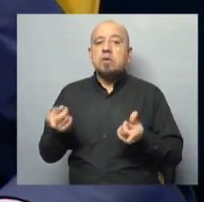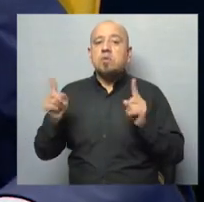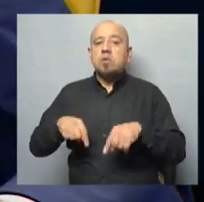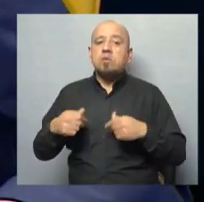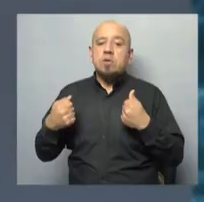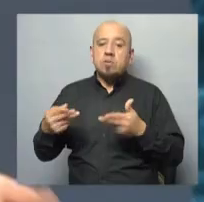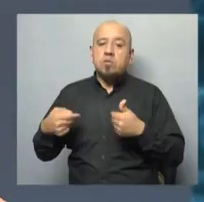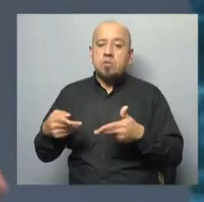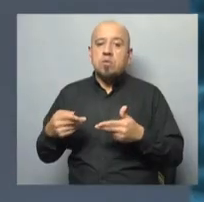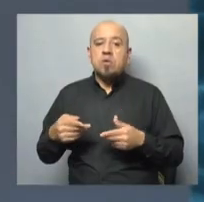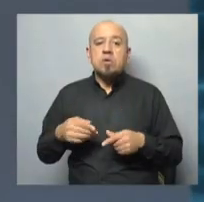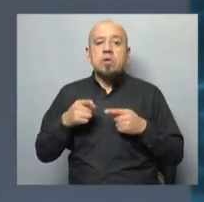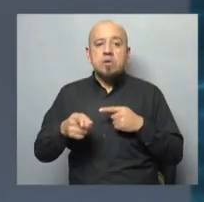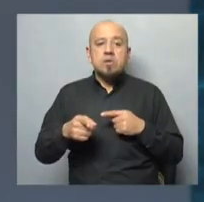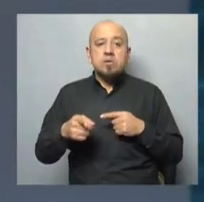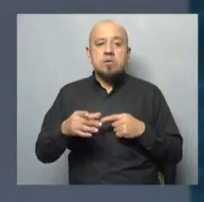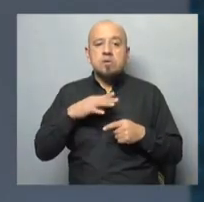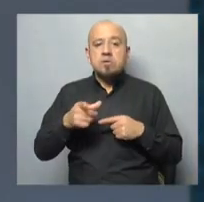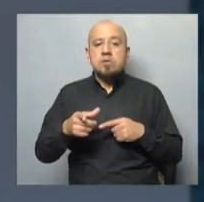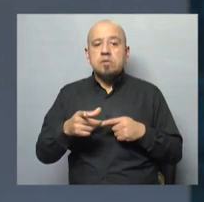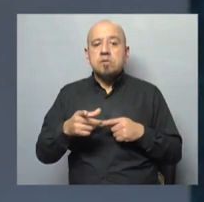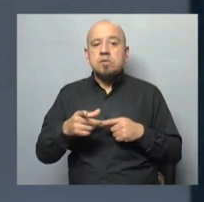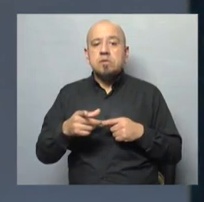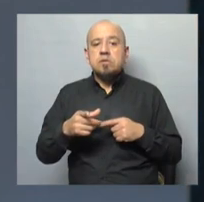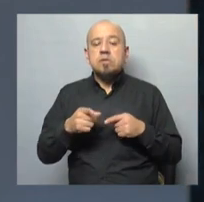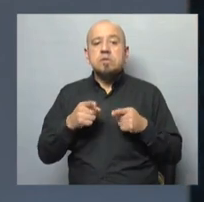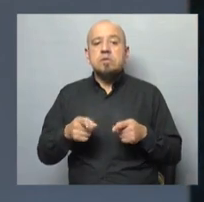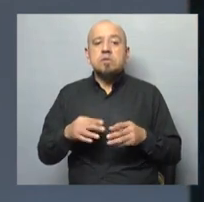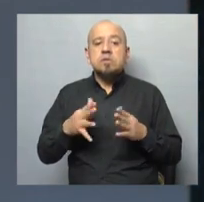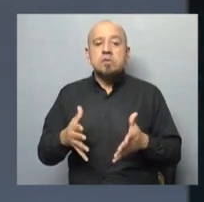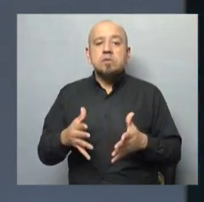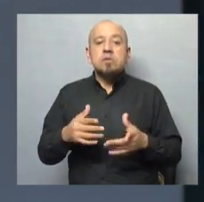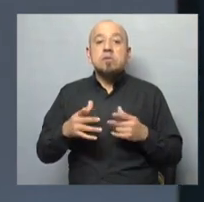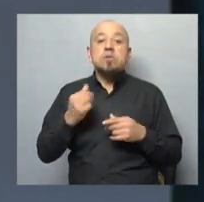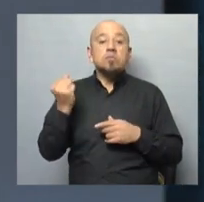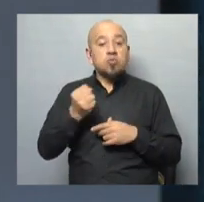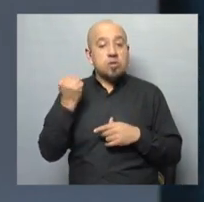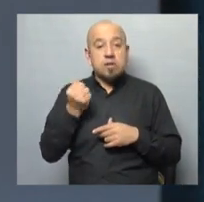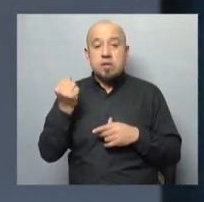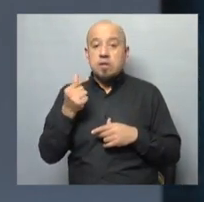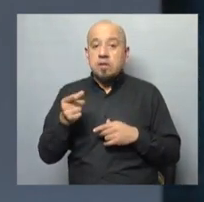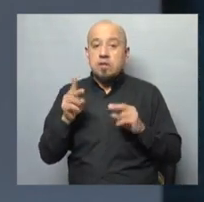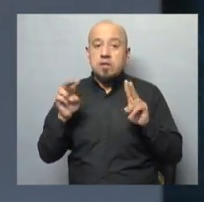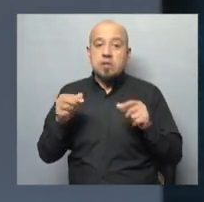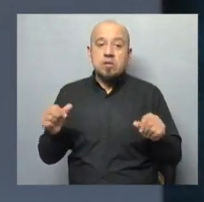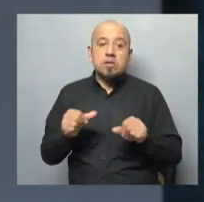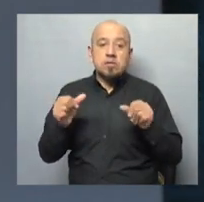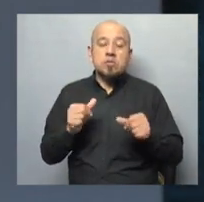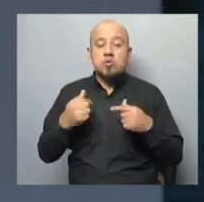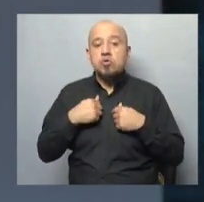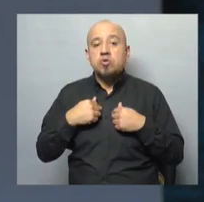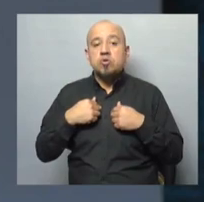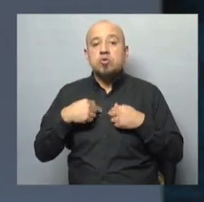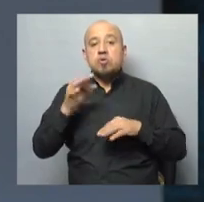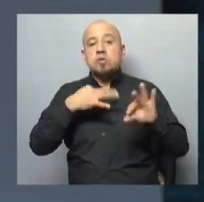puré entonces ahí para mí hay una respuesta de cuánta importancia se le da lo que a lo que hacemos y